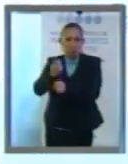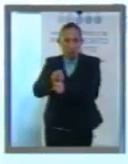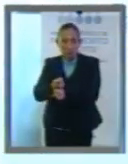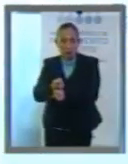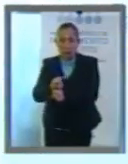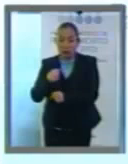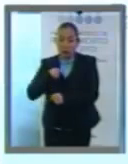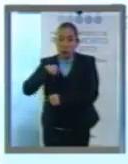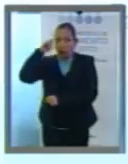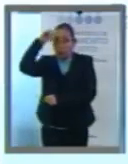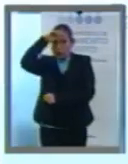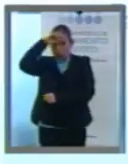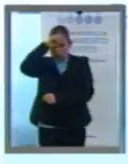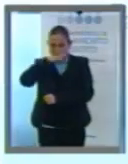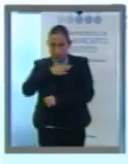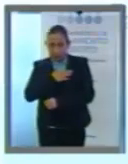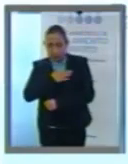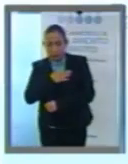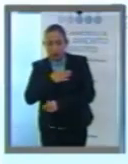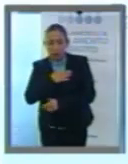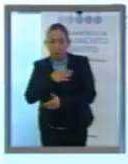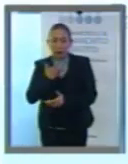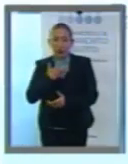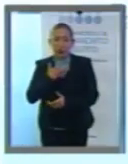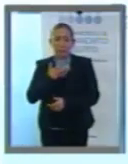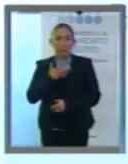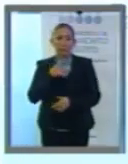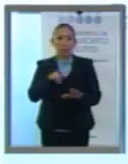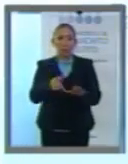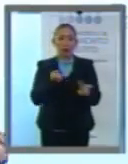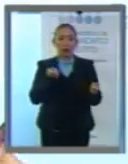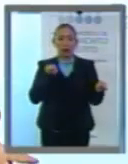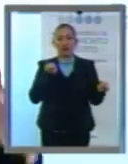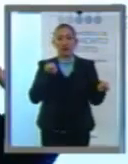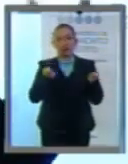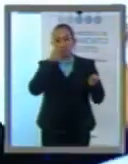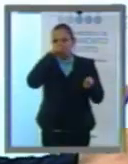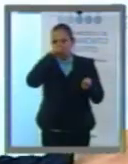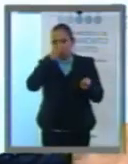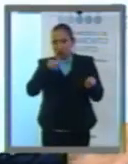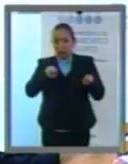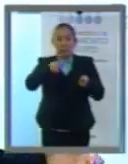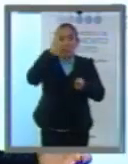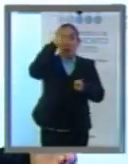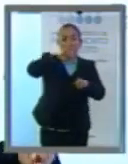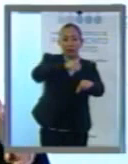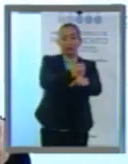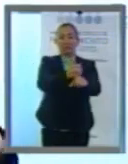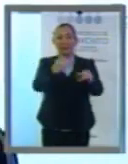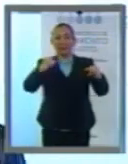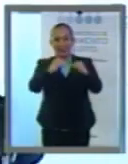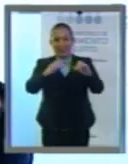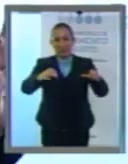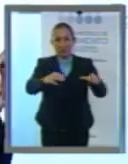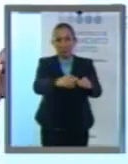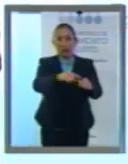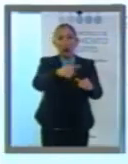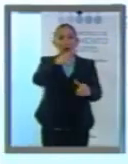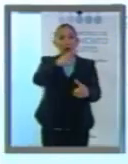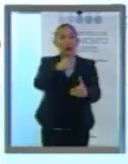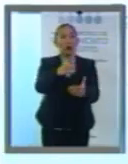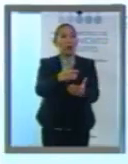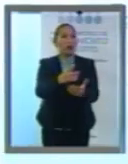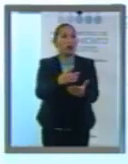Desde mi punto de vista, tenemos una regulación muy estricta para crear estas instituciones, y no